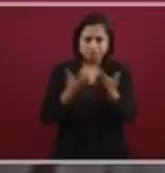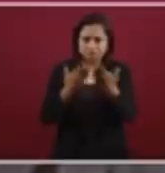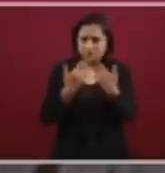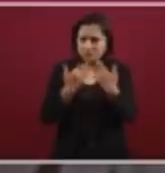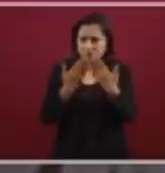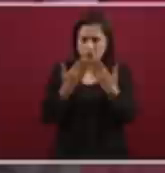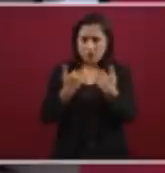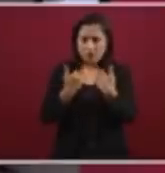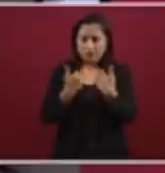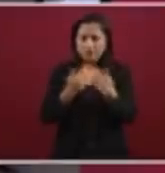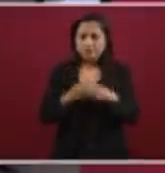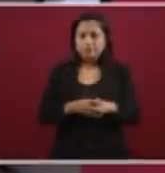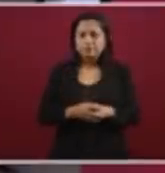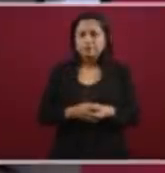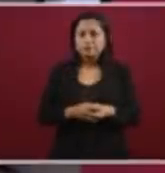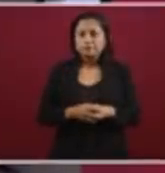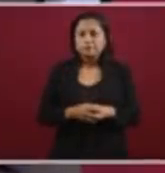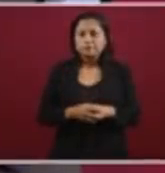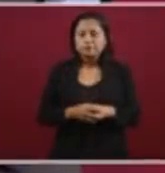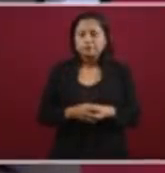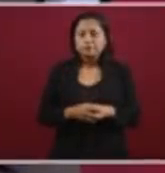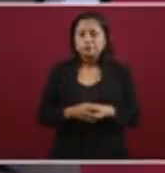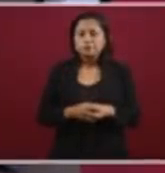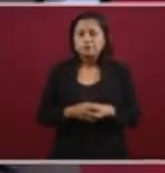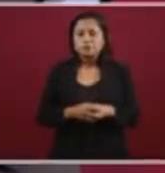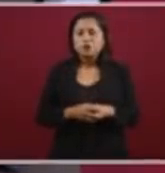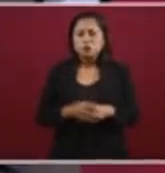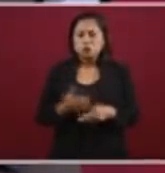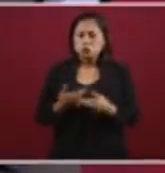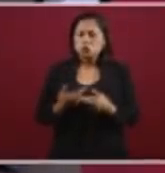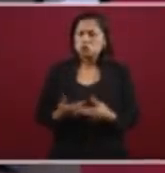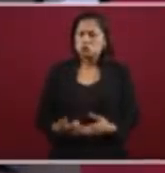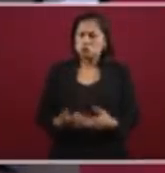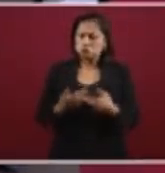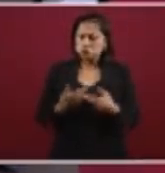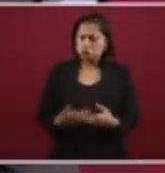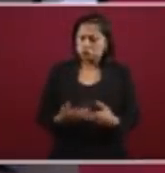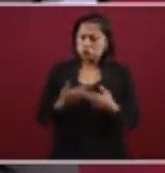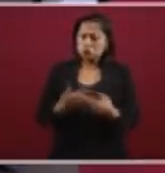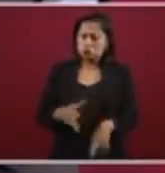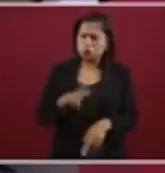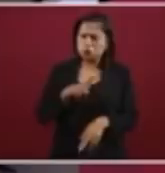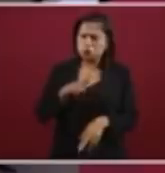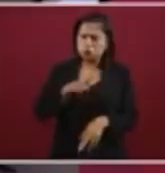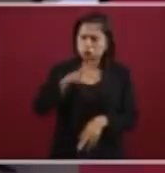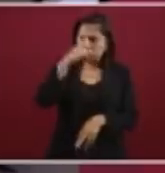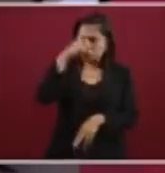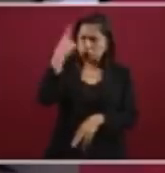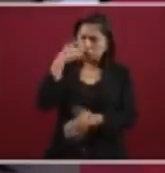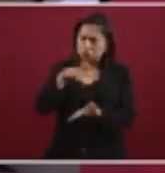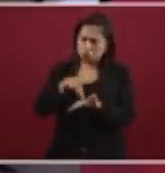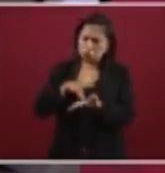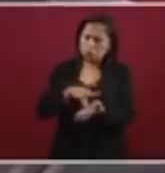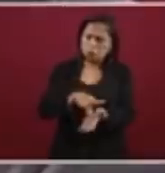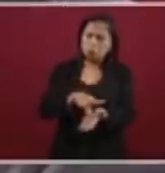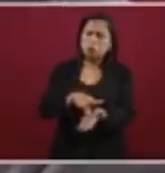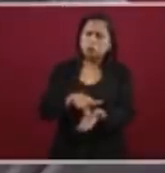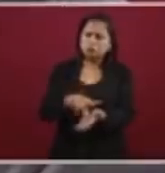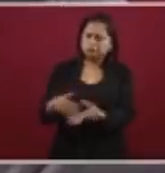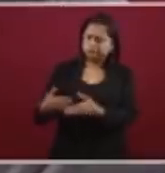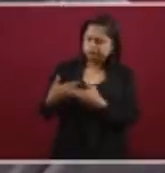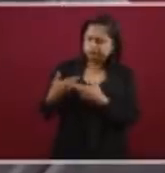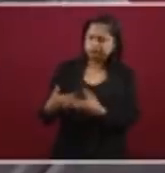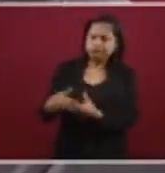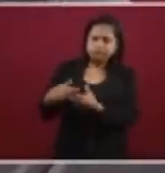materiales es decir no faltan recursos está